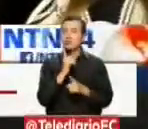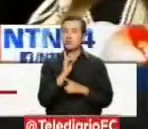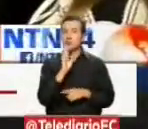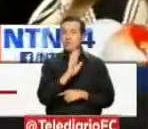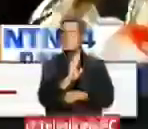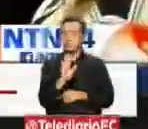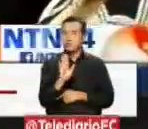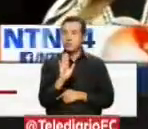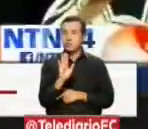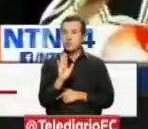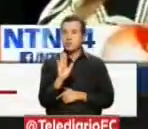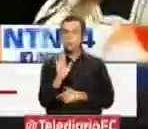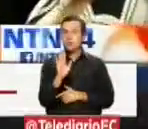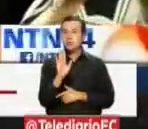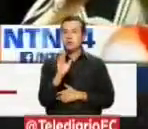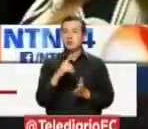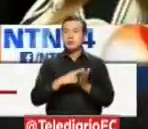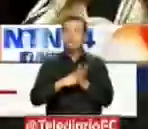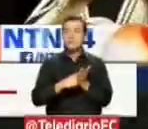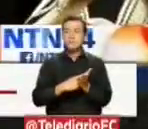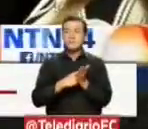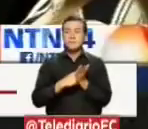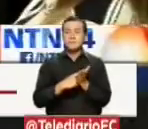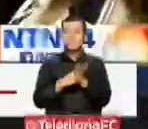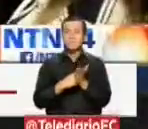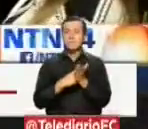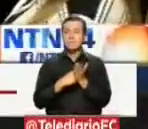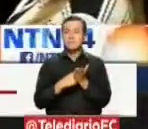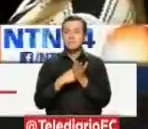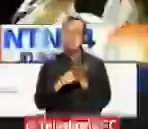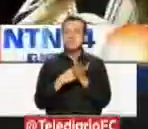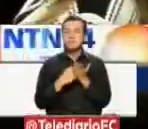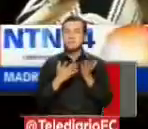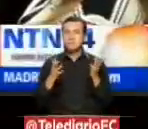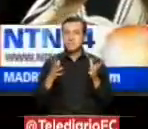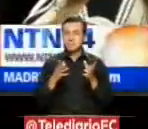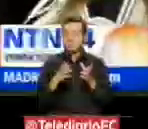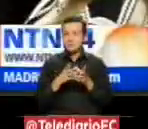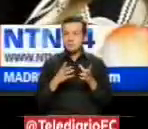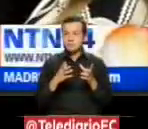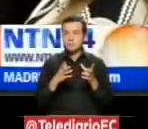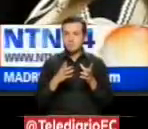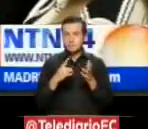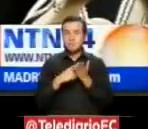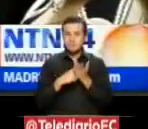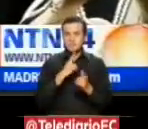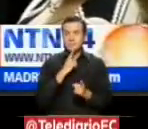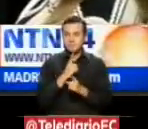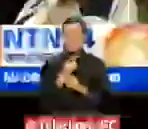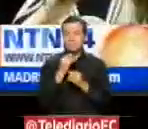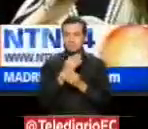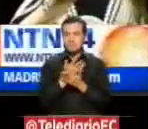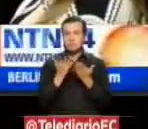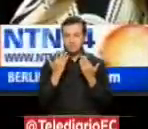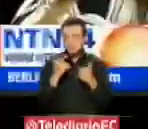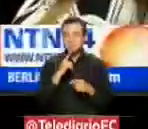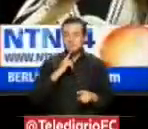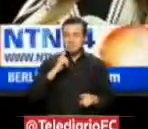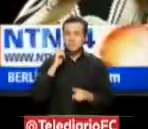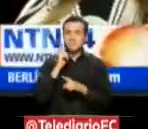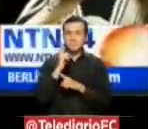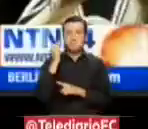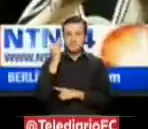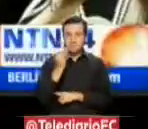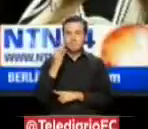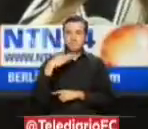oportunidad de una reunión, una conversación con el presidente de los Estados Unidos, Donald Trump, yo estoy listo, preparado